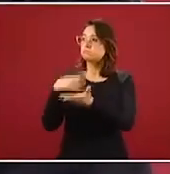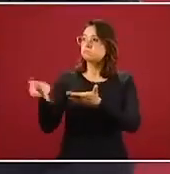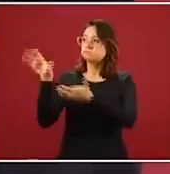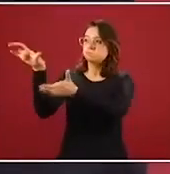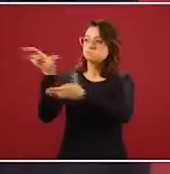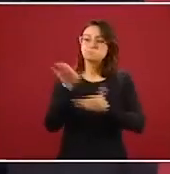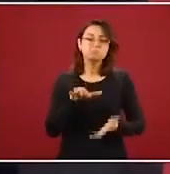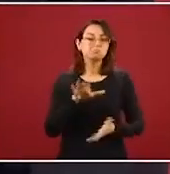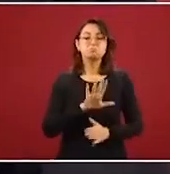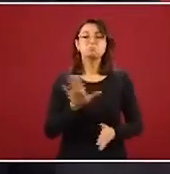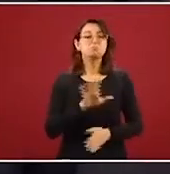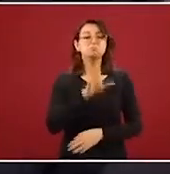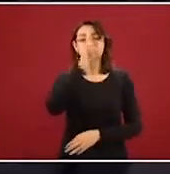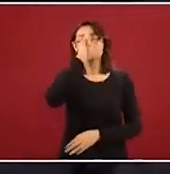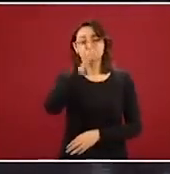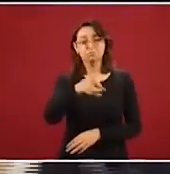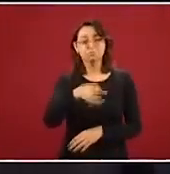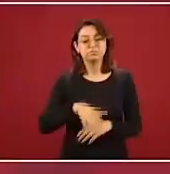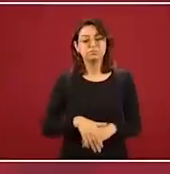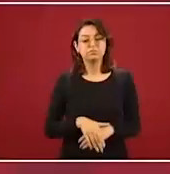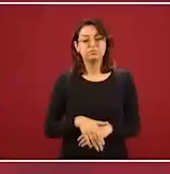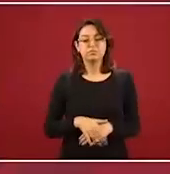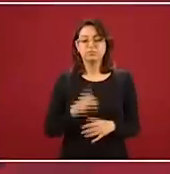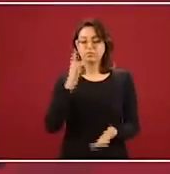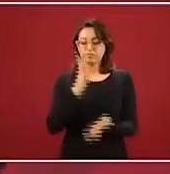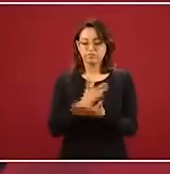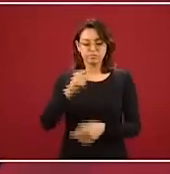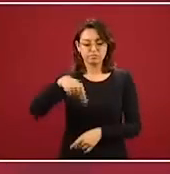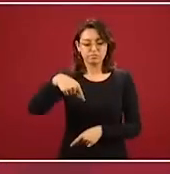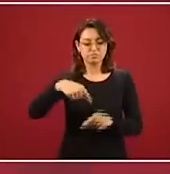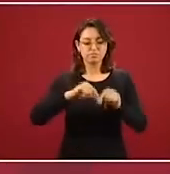Se cerraba el mercado para favorecer